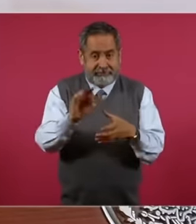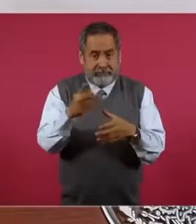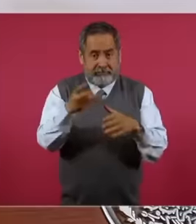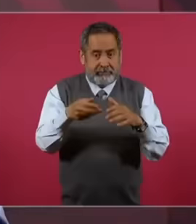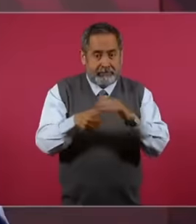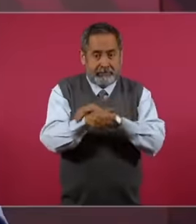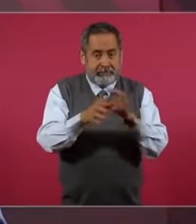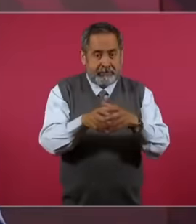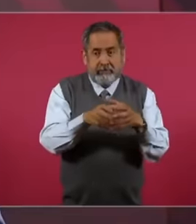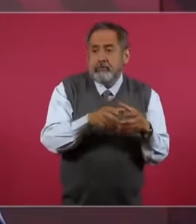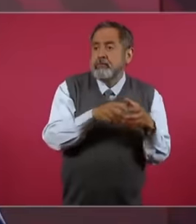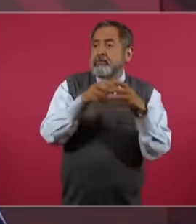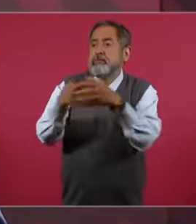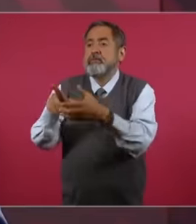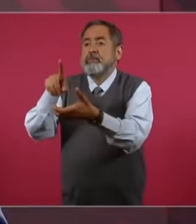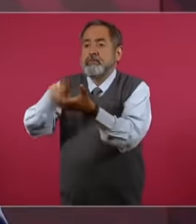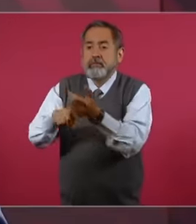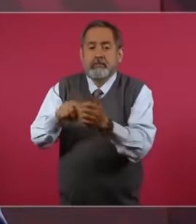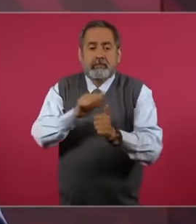en la comandancia.